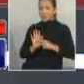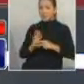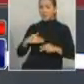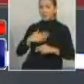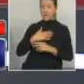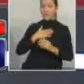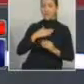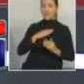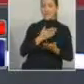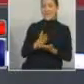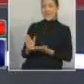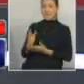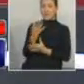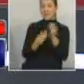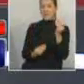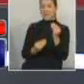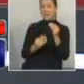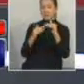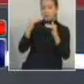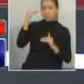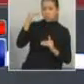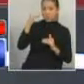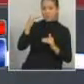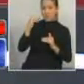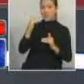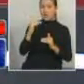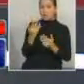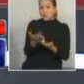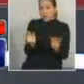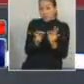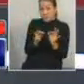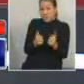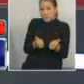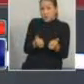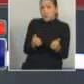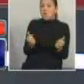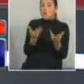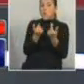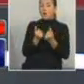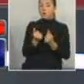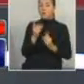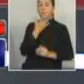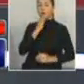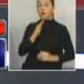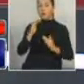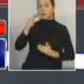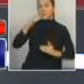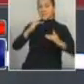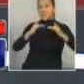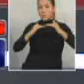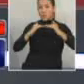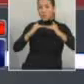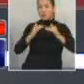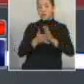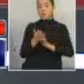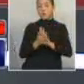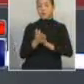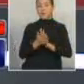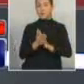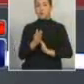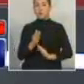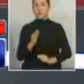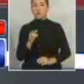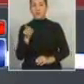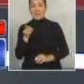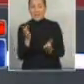la desigualdad, uno esperaría que estuviera clarito, ¿no?, en cifras, cuánto va a mejorar esa desigualdad, tomando como referencia, por ejemplo, el coeficiente de Gini.